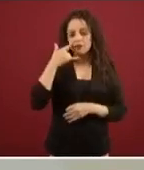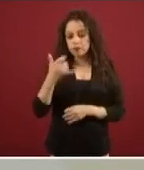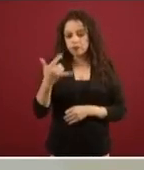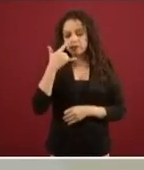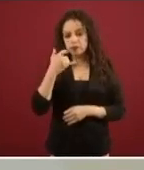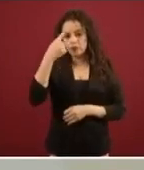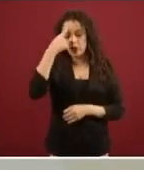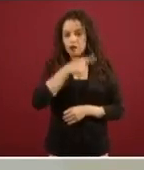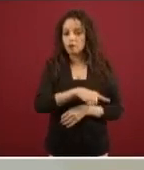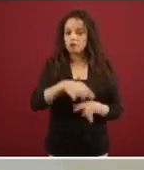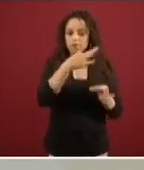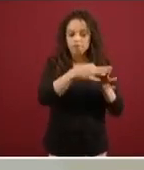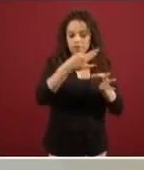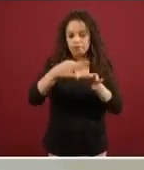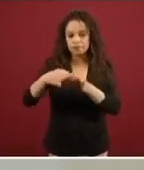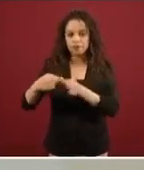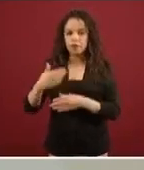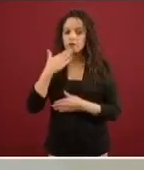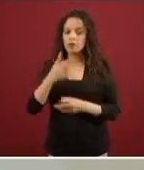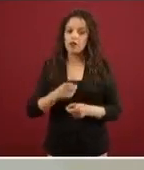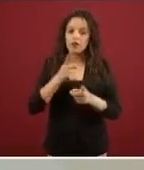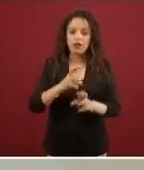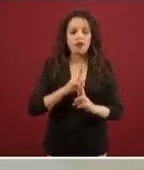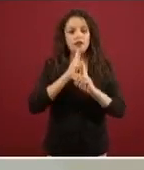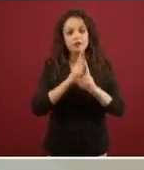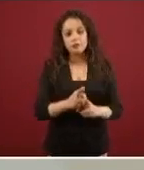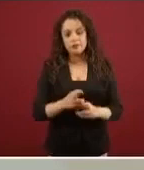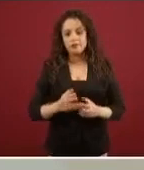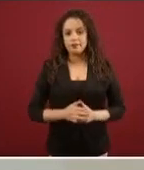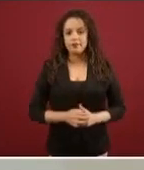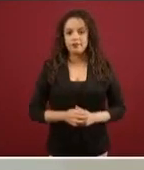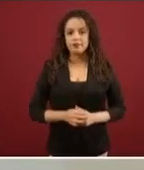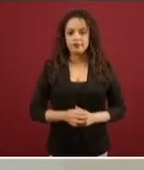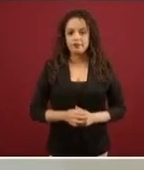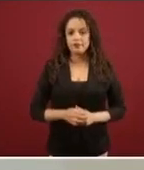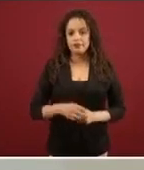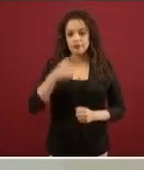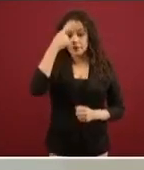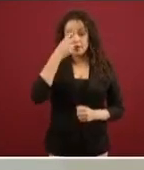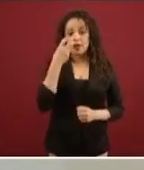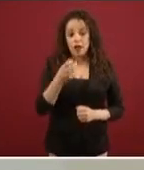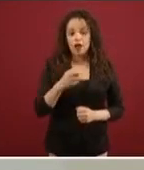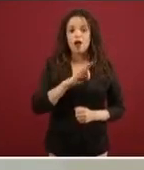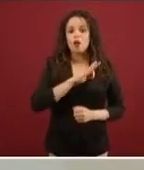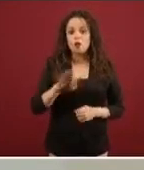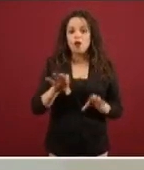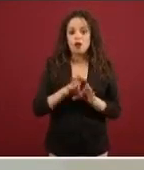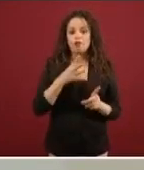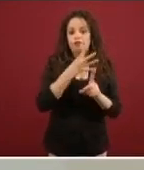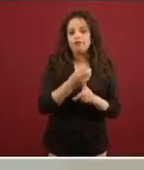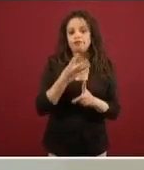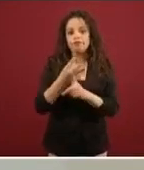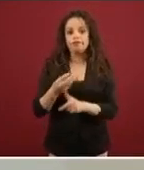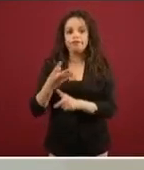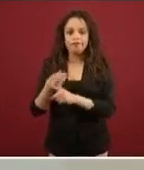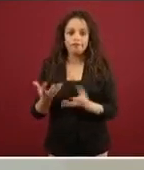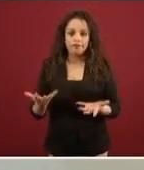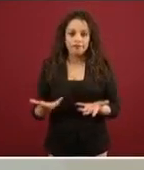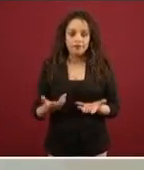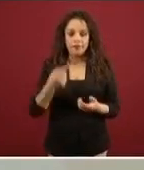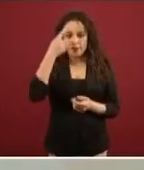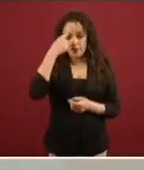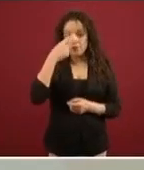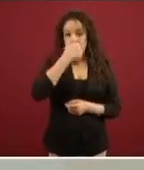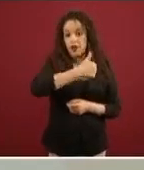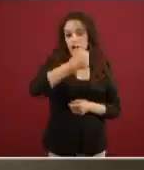más oportuno posibles y se puedan llevar entonces a cabo las acciones que en su momento se han normado y se están implementando en cada área. Y